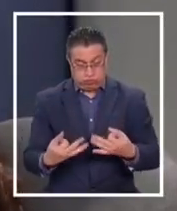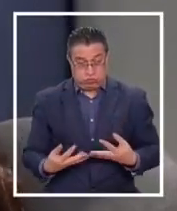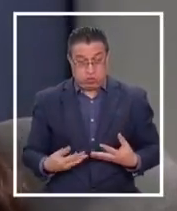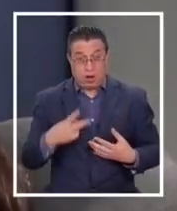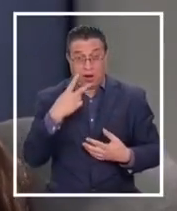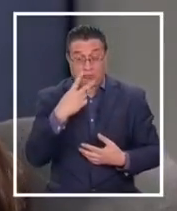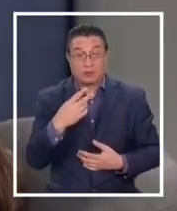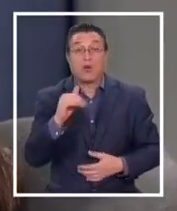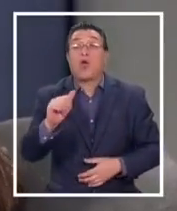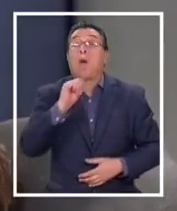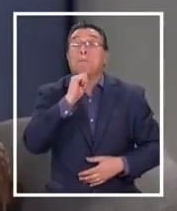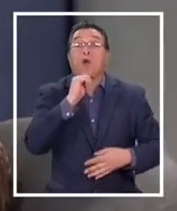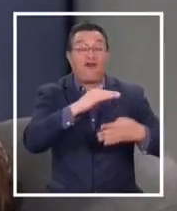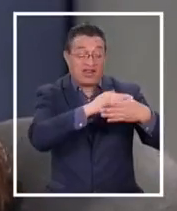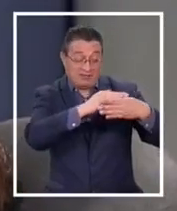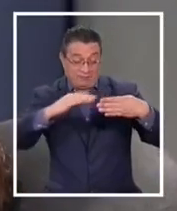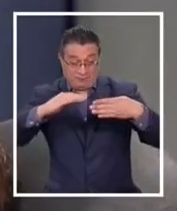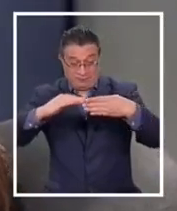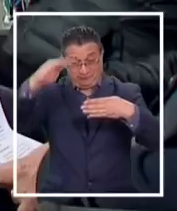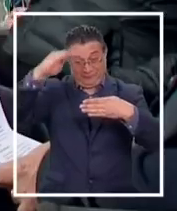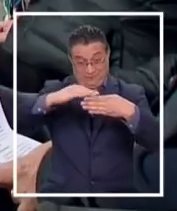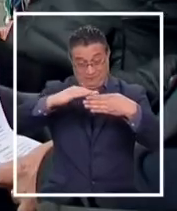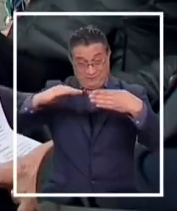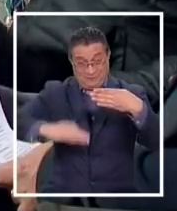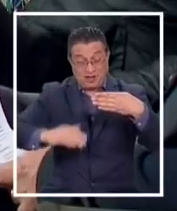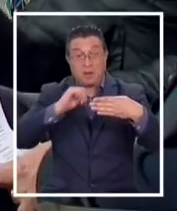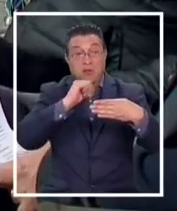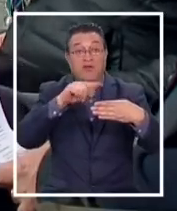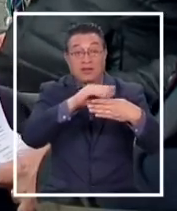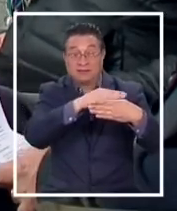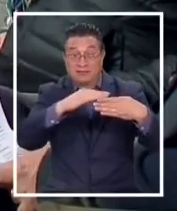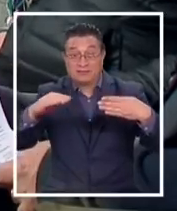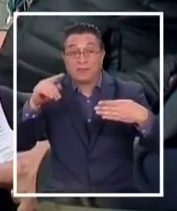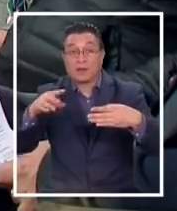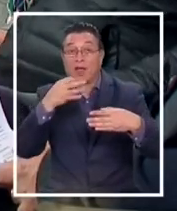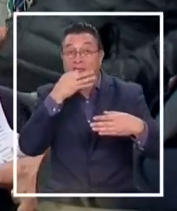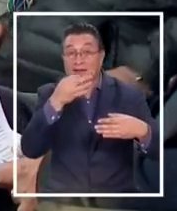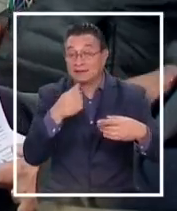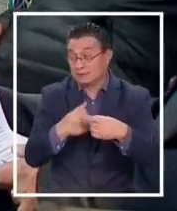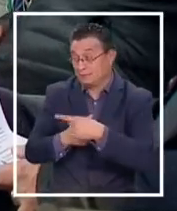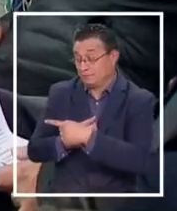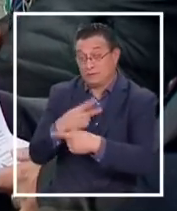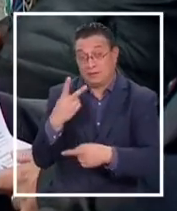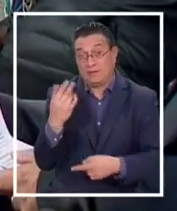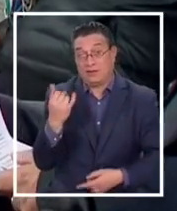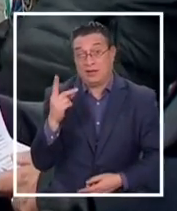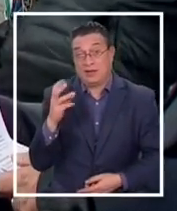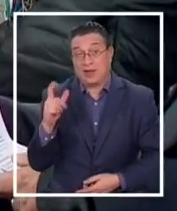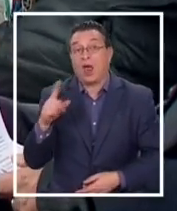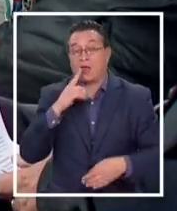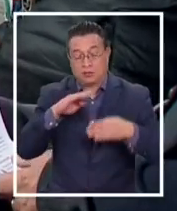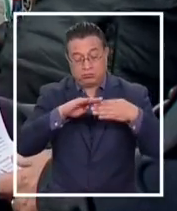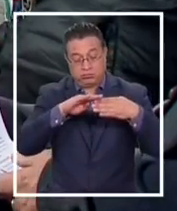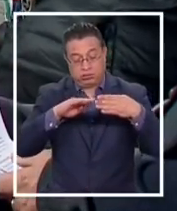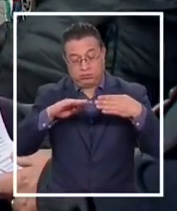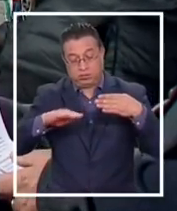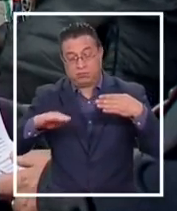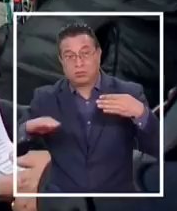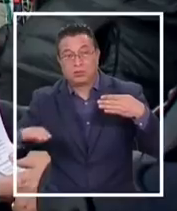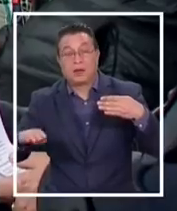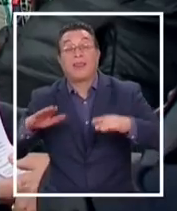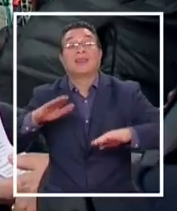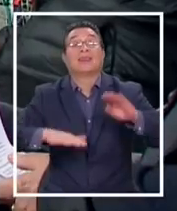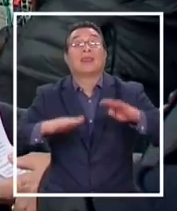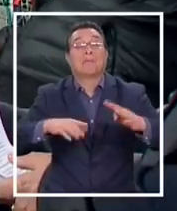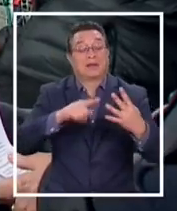uno habla de la línea de la pobreza, en general la política social, cuando se fija la línea de la pobreza, como bien decía Francisco, va decayendo, ¿no es cierto?, ese monto según